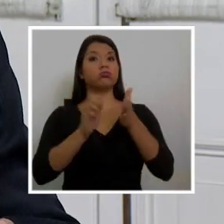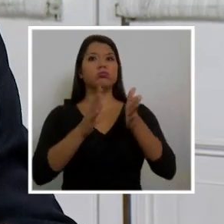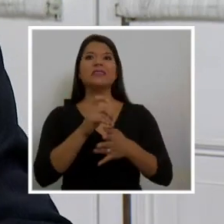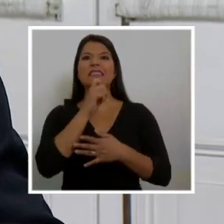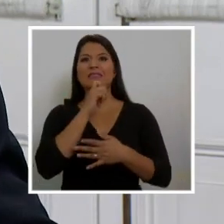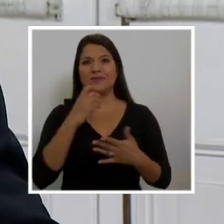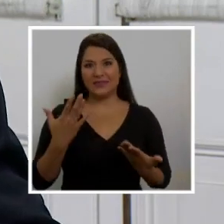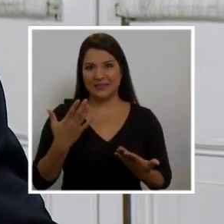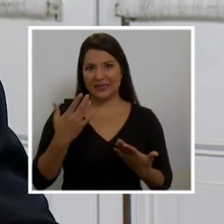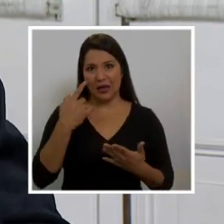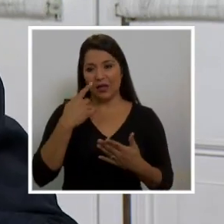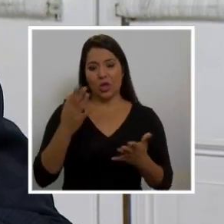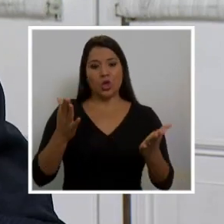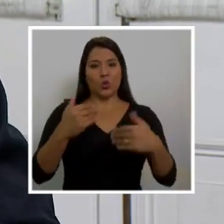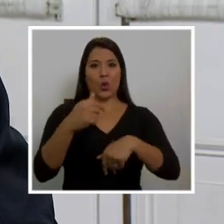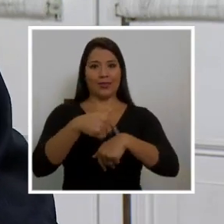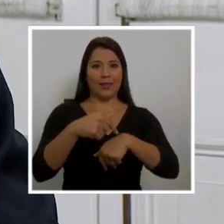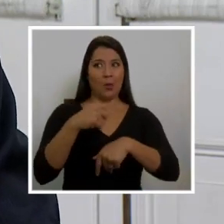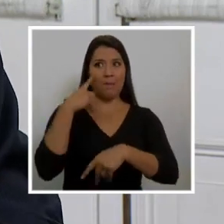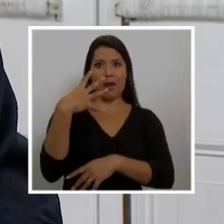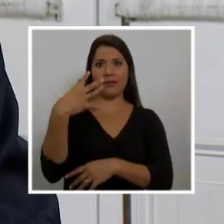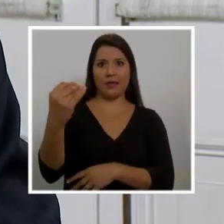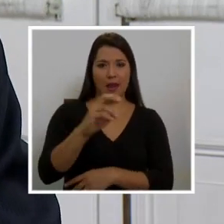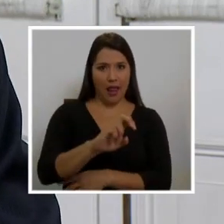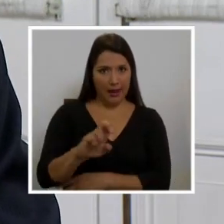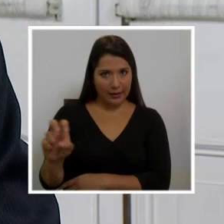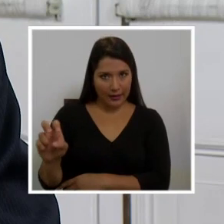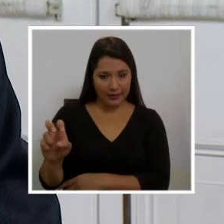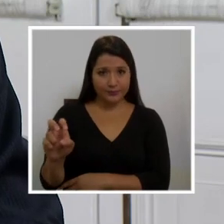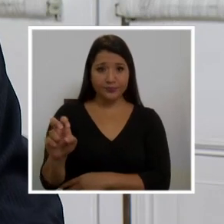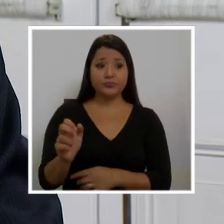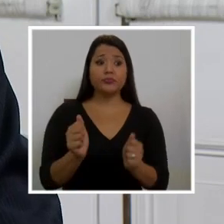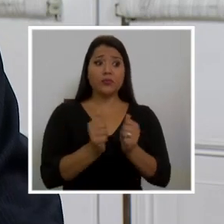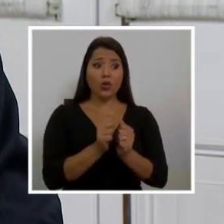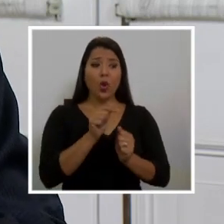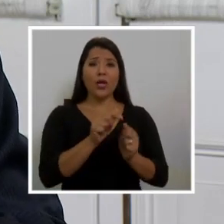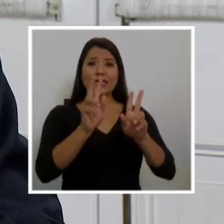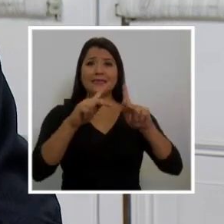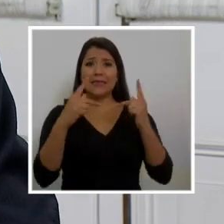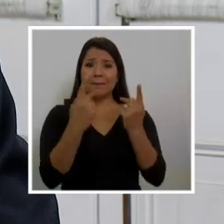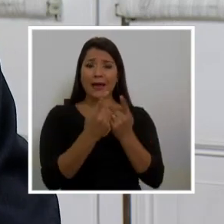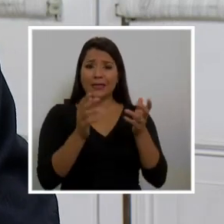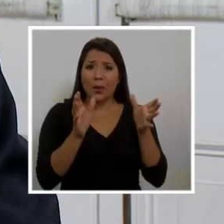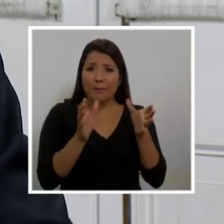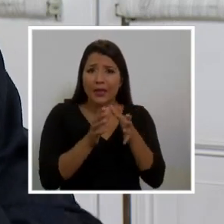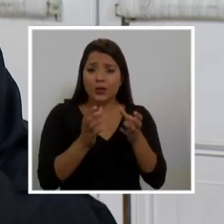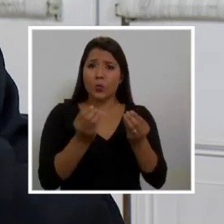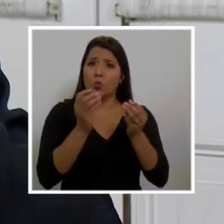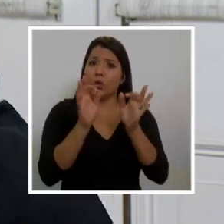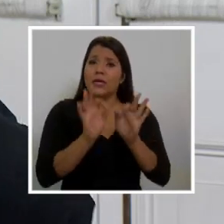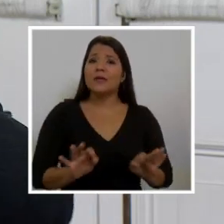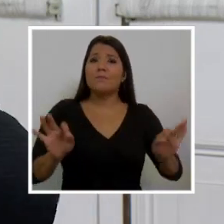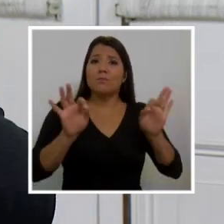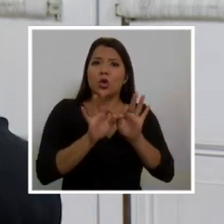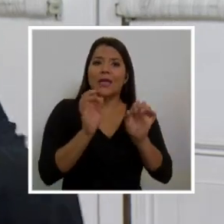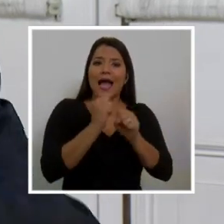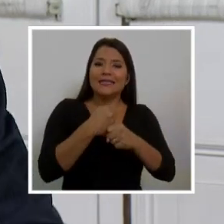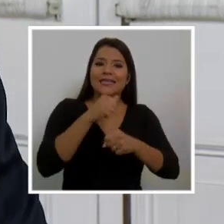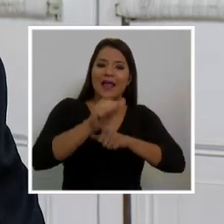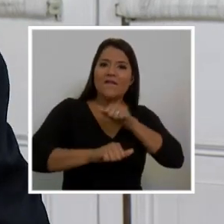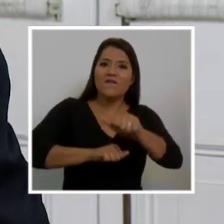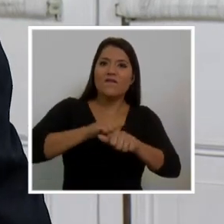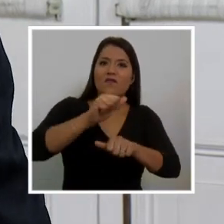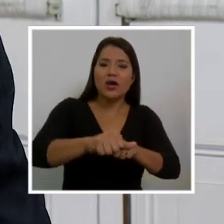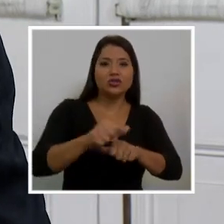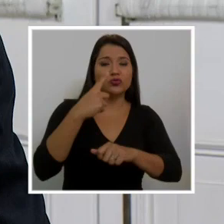chance para salir casi a ninguna gira. Con una fracción tan pequeña es importante hacer los esfuerzos para tener impacto hacia